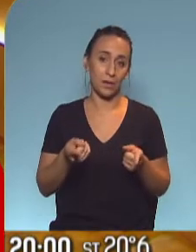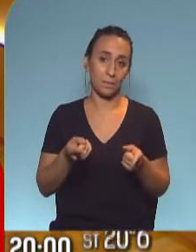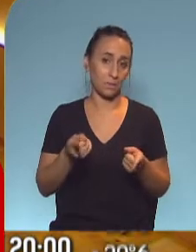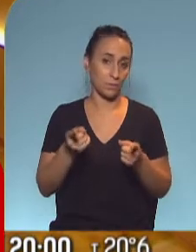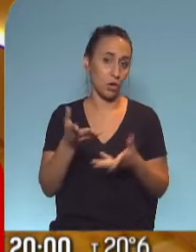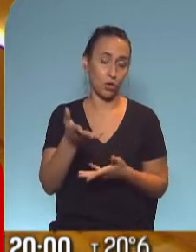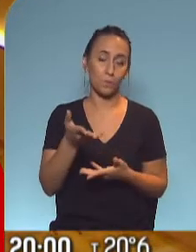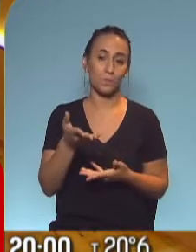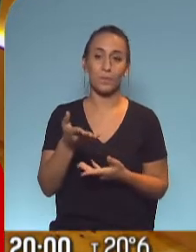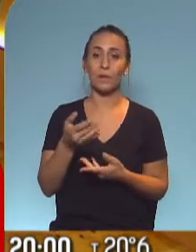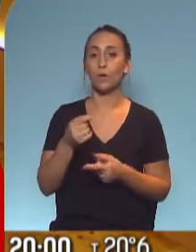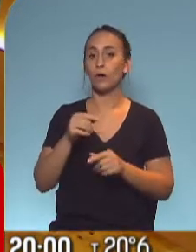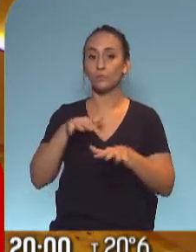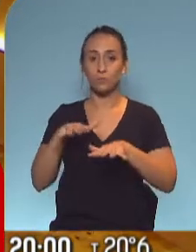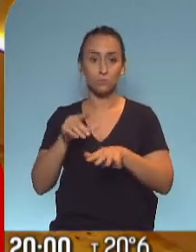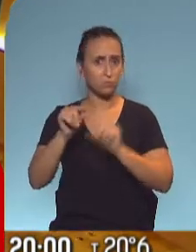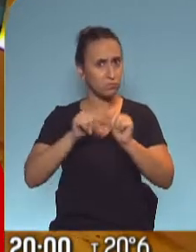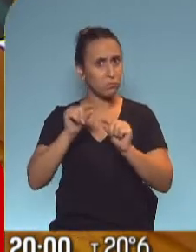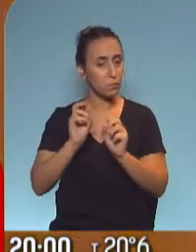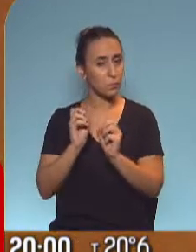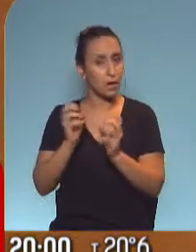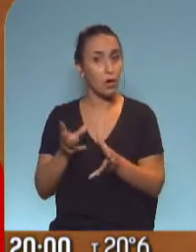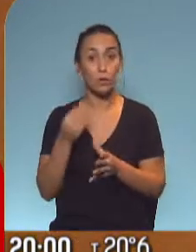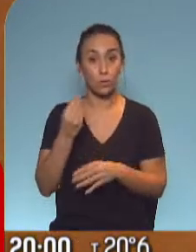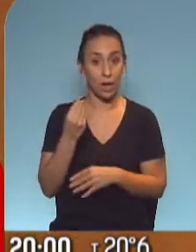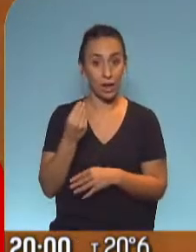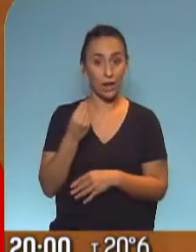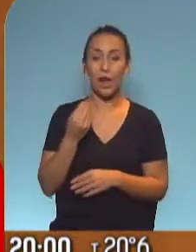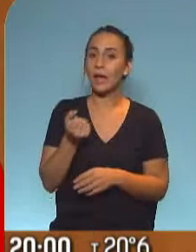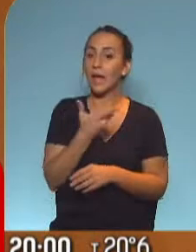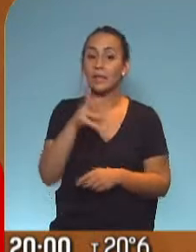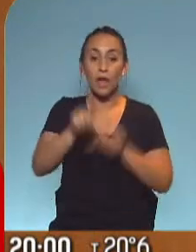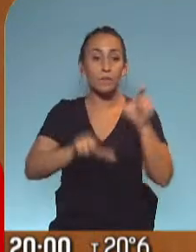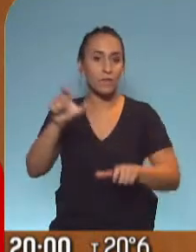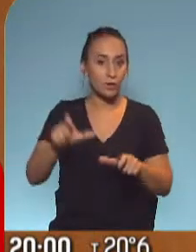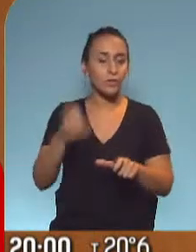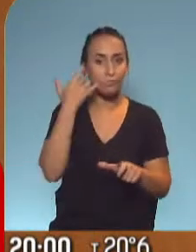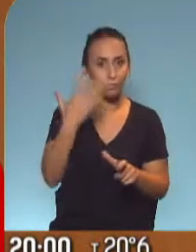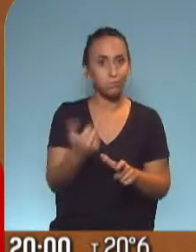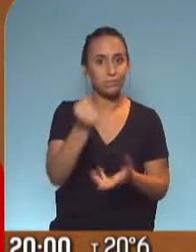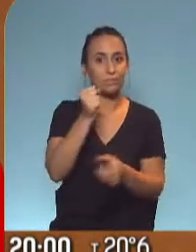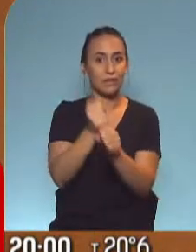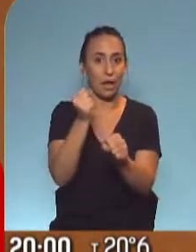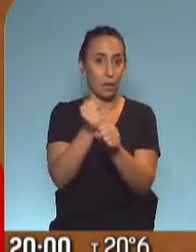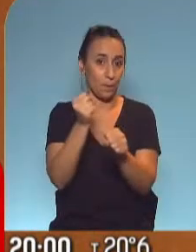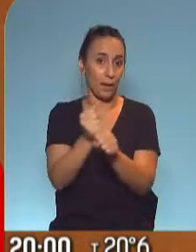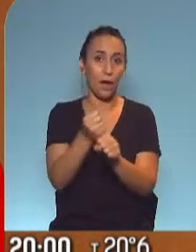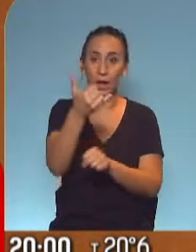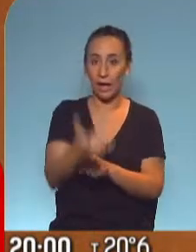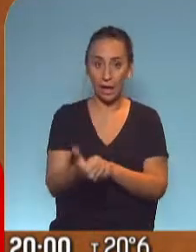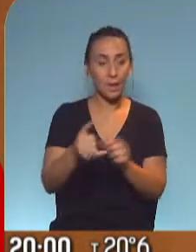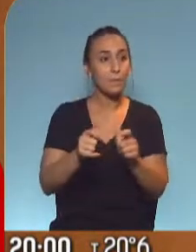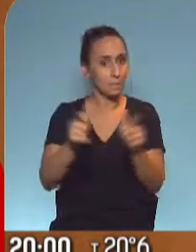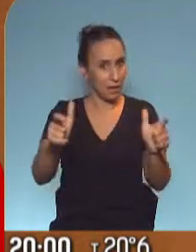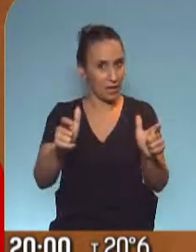de la mejora con respecto al tercer trimestre, lo que ha aumentado es la cantidad de gente ocupada, ¿no? Nos referimos a aquellos que sí tienen trabajo, como quien